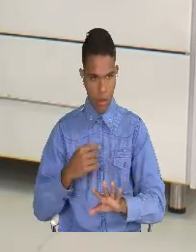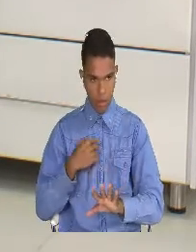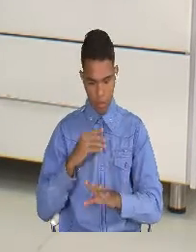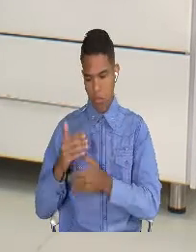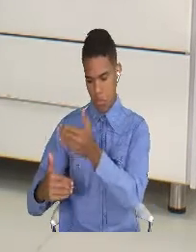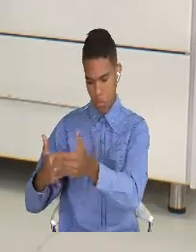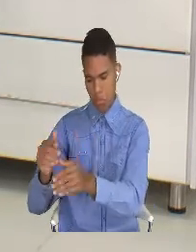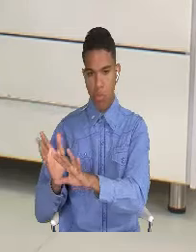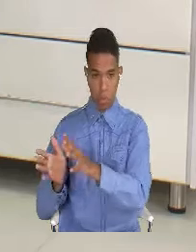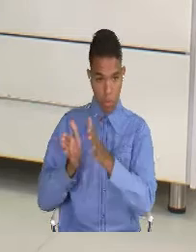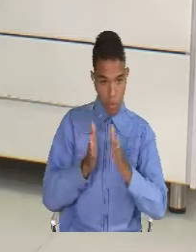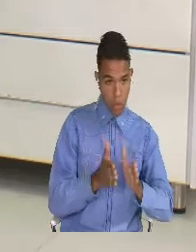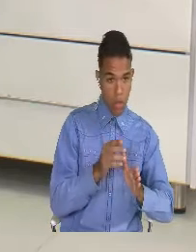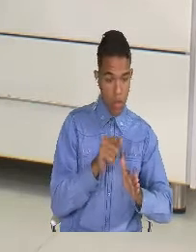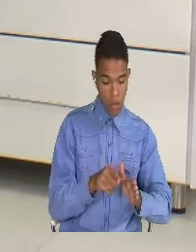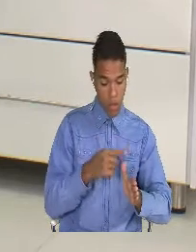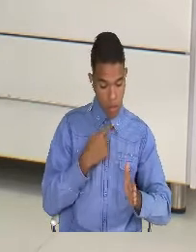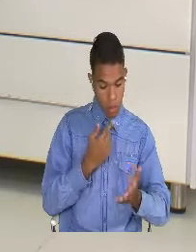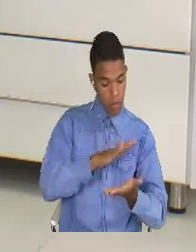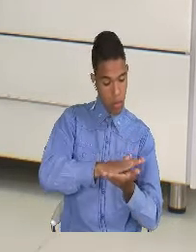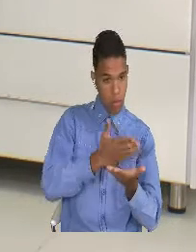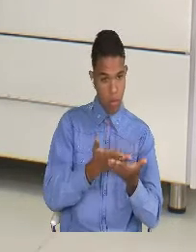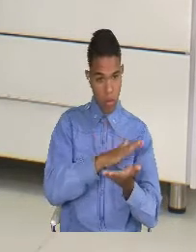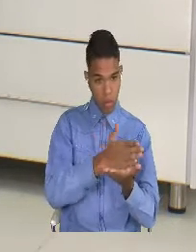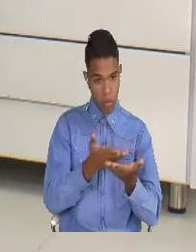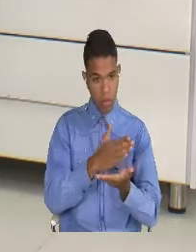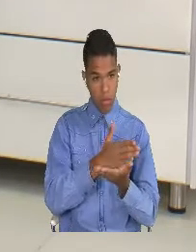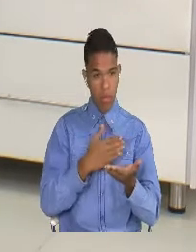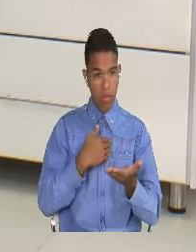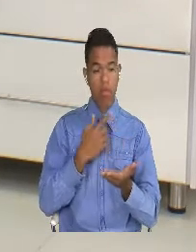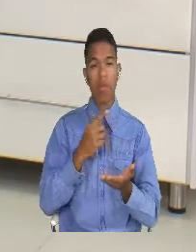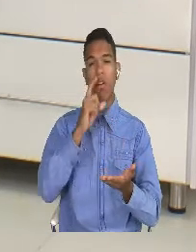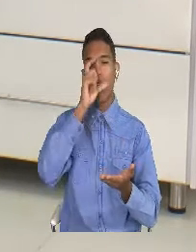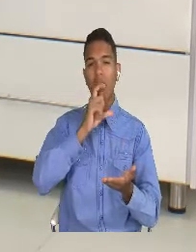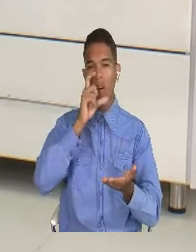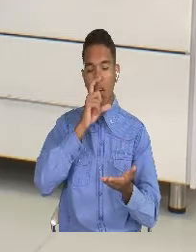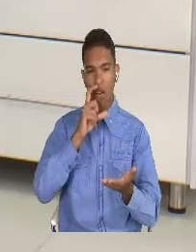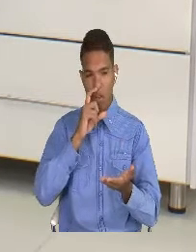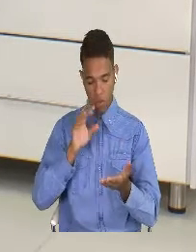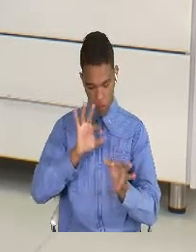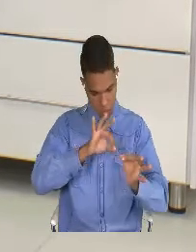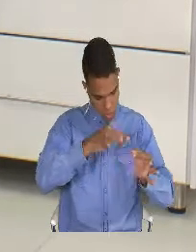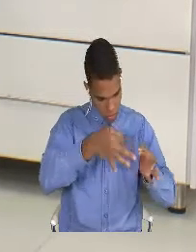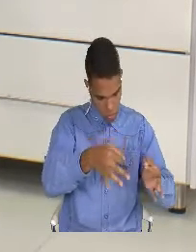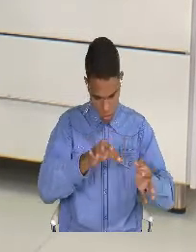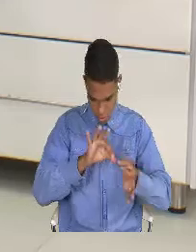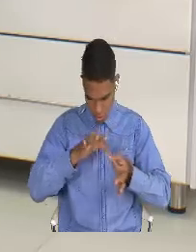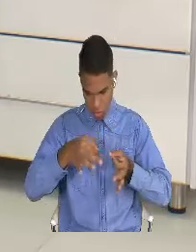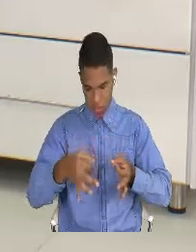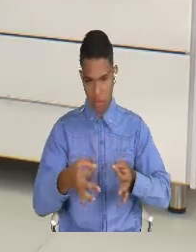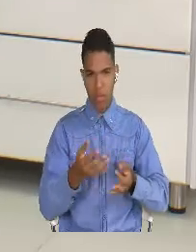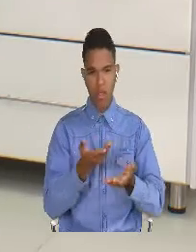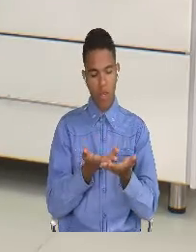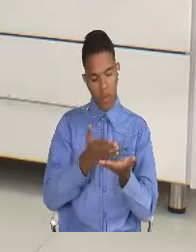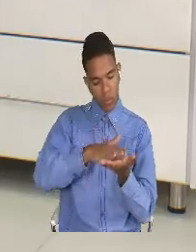voy a agregar nuestra tocineta. Voy a saltearla un poco. Y esa misma tocineta le voy a agregar, voy a dejar que saltee un poco y le voy a agregar